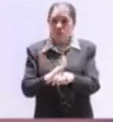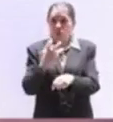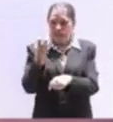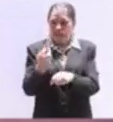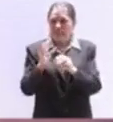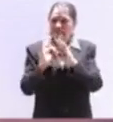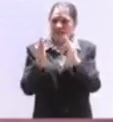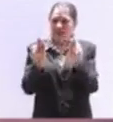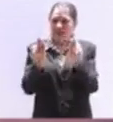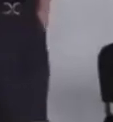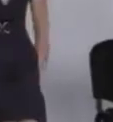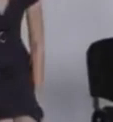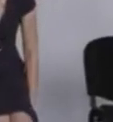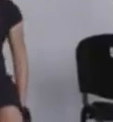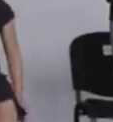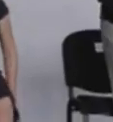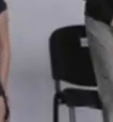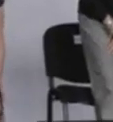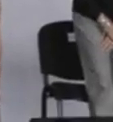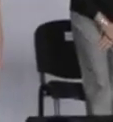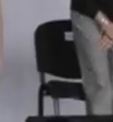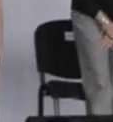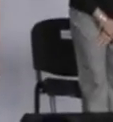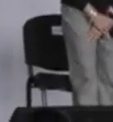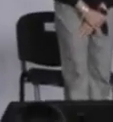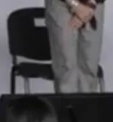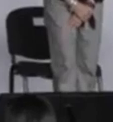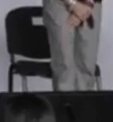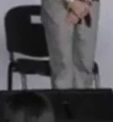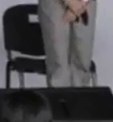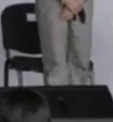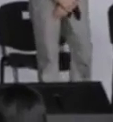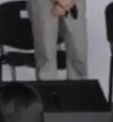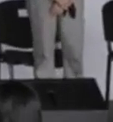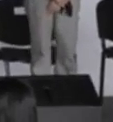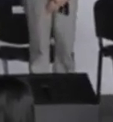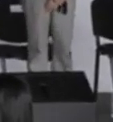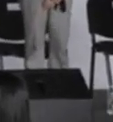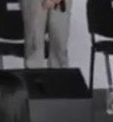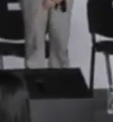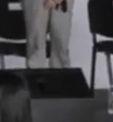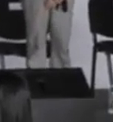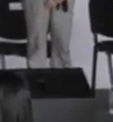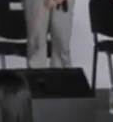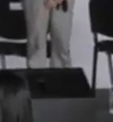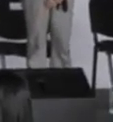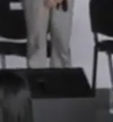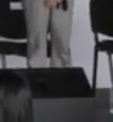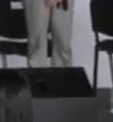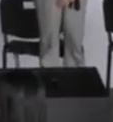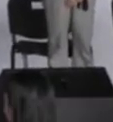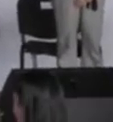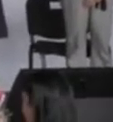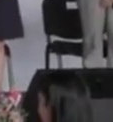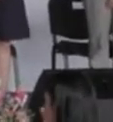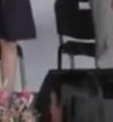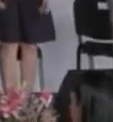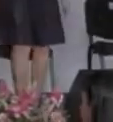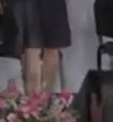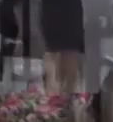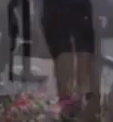manera. Se demuestra. En un momento escucharemos el mensaje a cargo de Cuauhtémoc Blanco Bravo, gobernador constitucional del Estado de